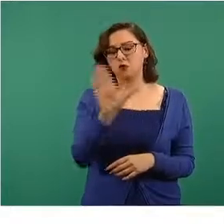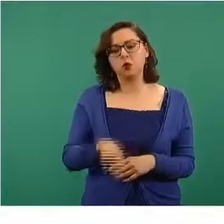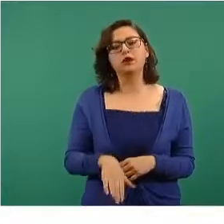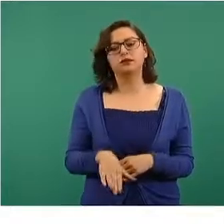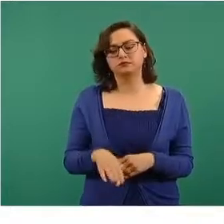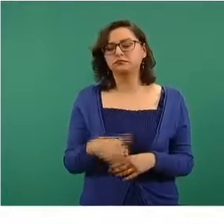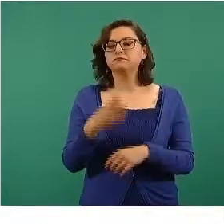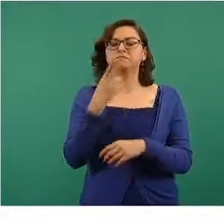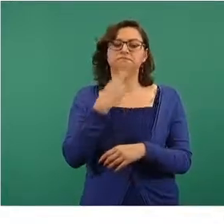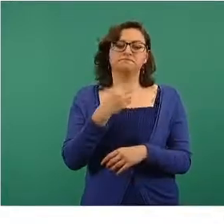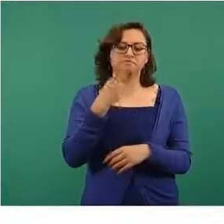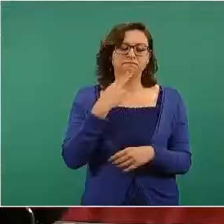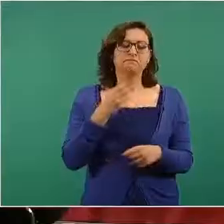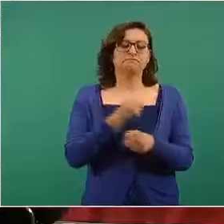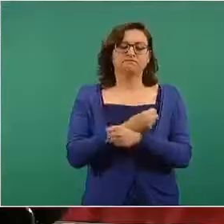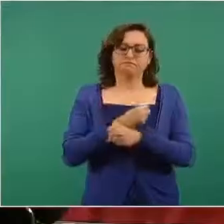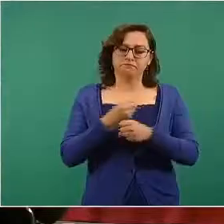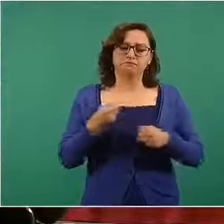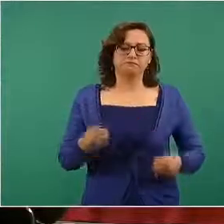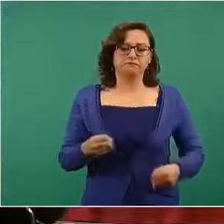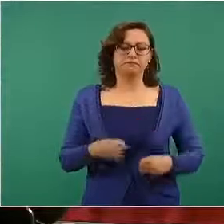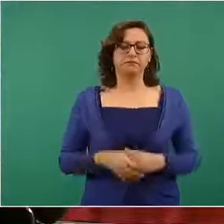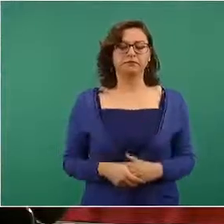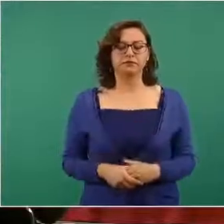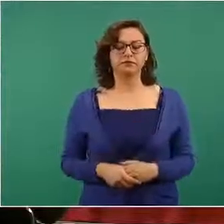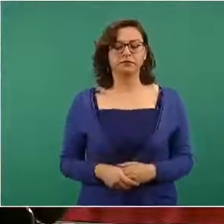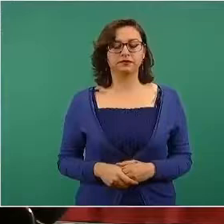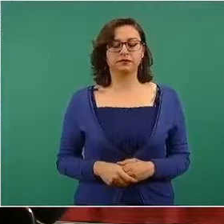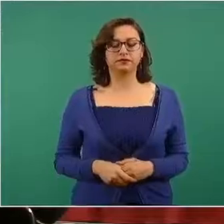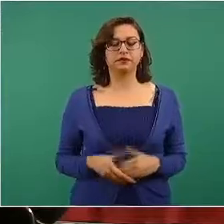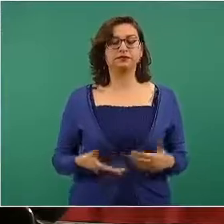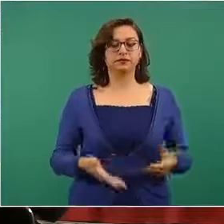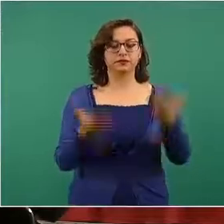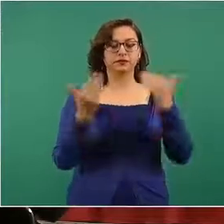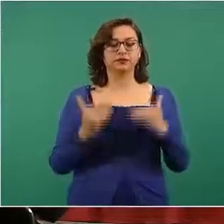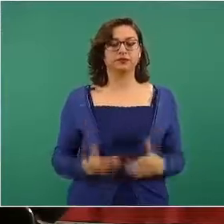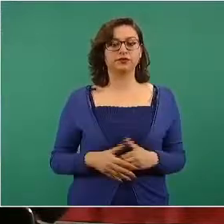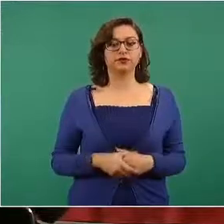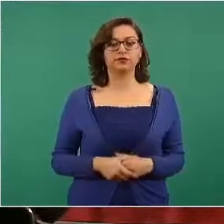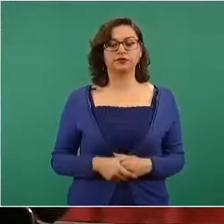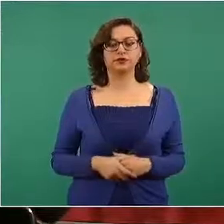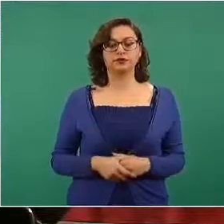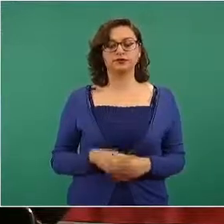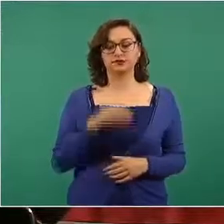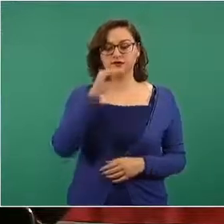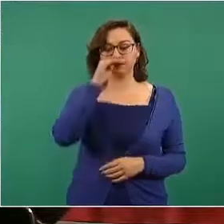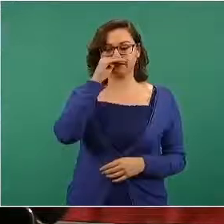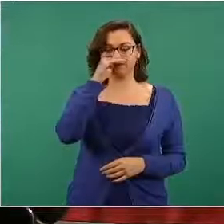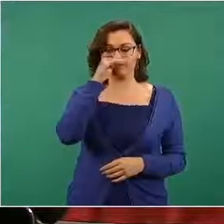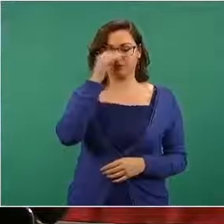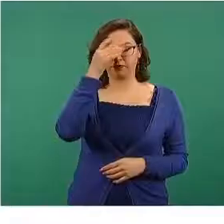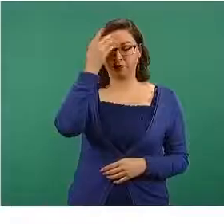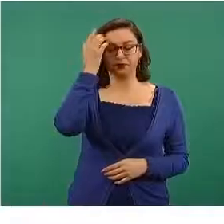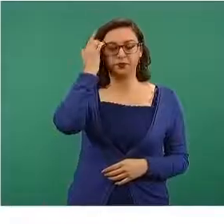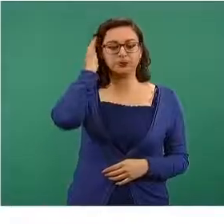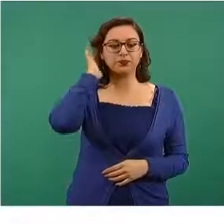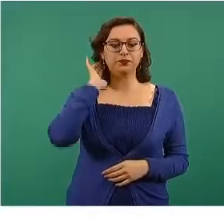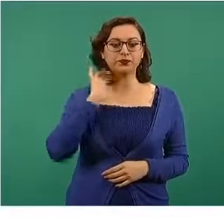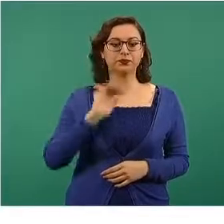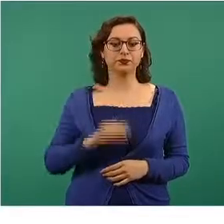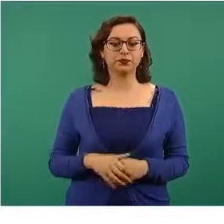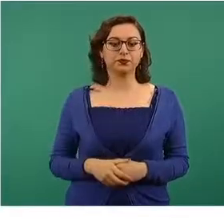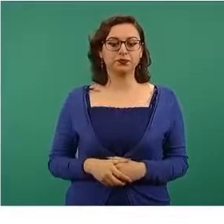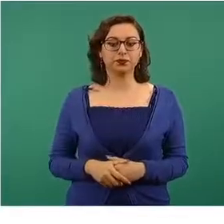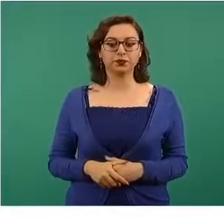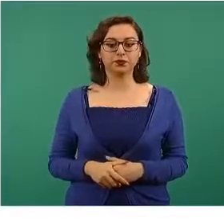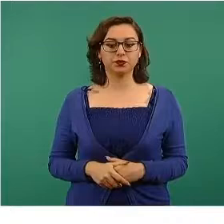obesidad, y así todas estas enfermedades que estamos mostrando aquí. La siguiente, por favor. Ahora vamos a ver qué fue